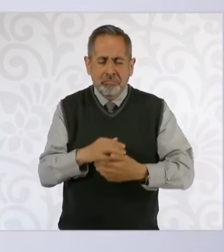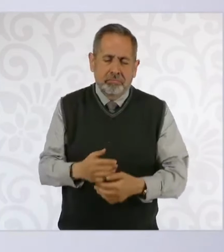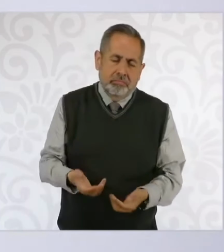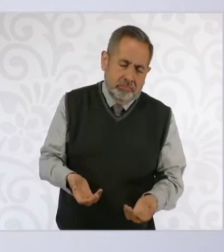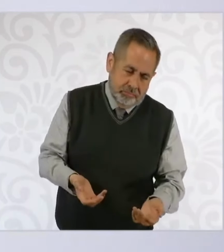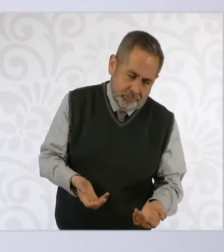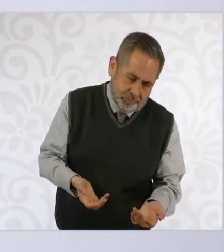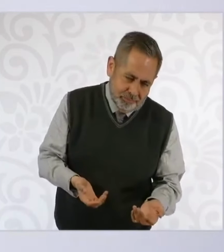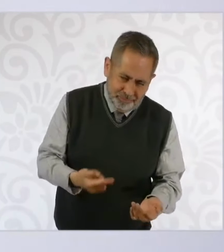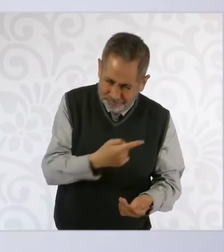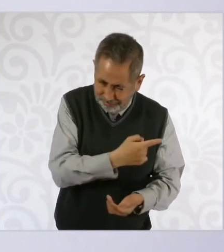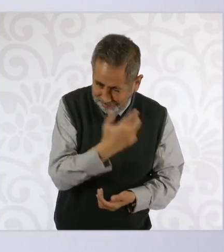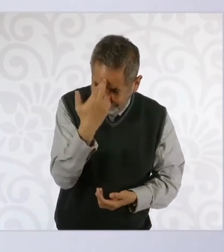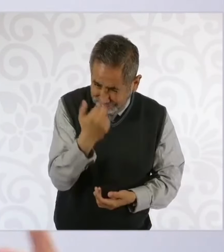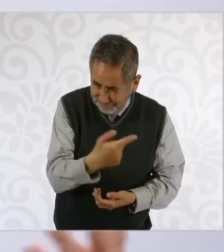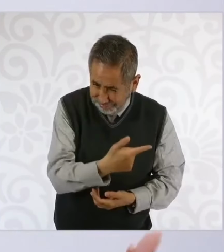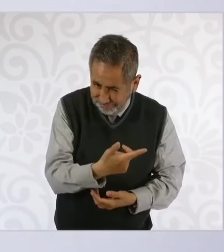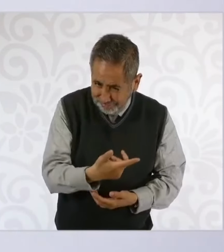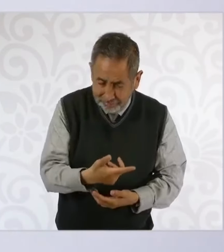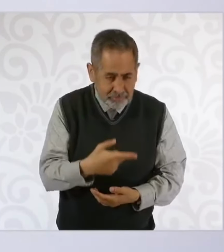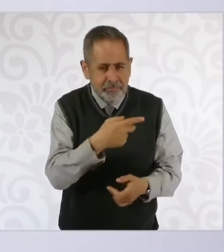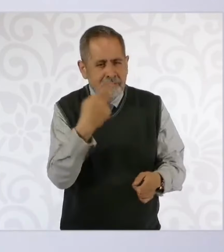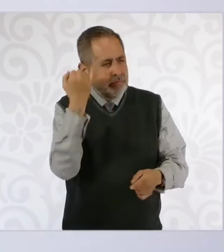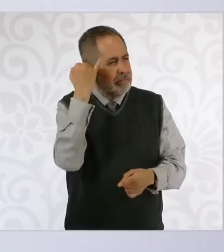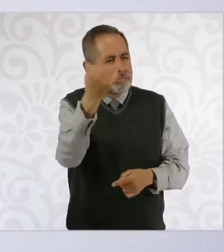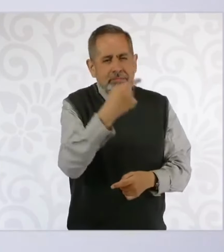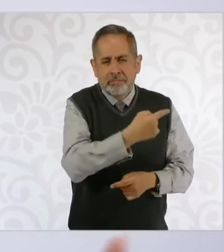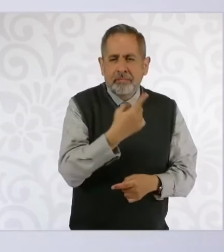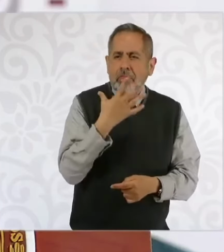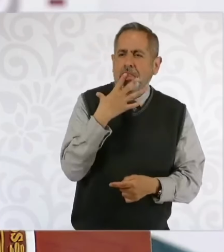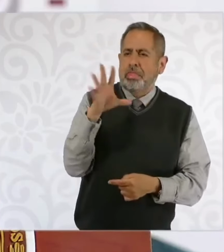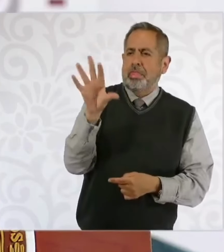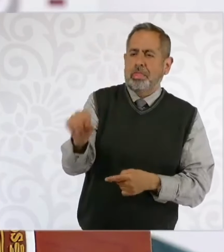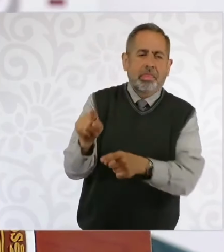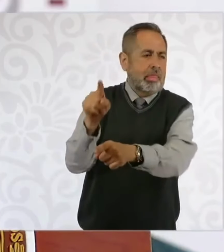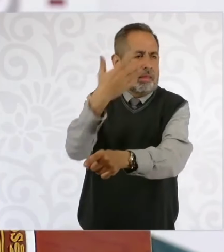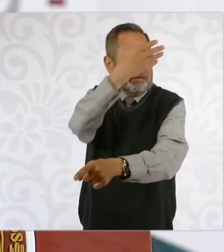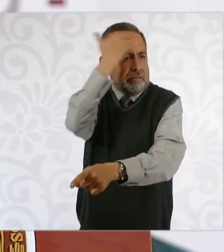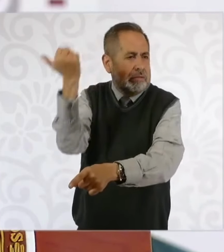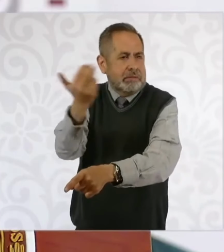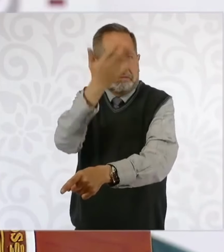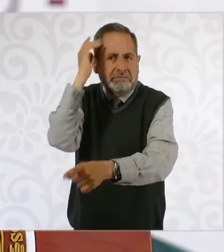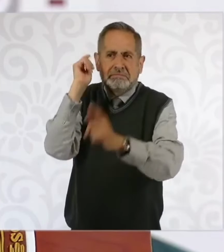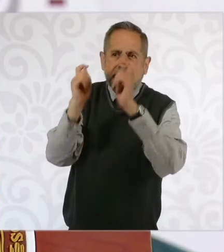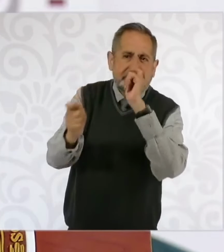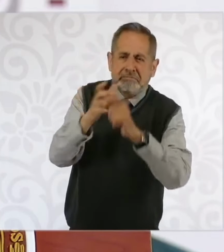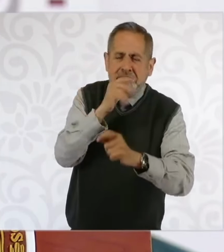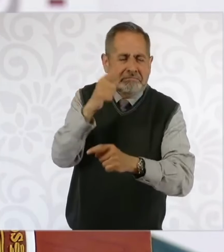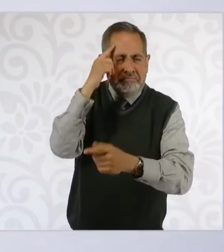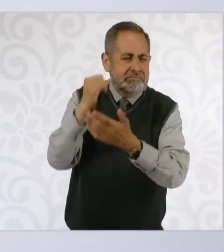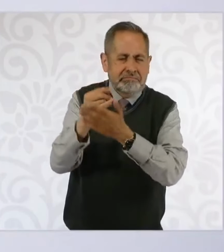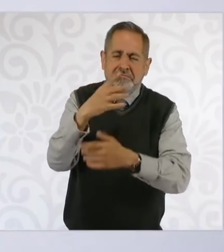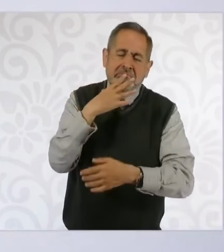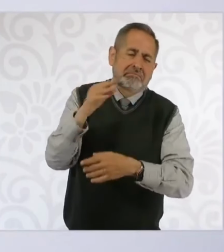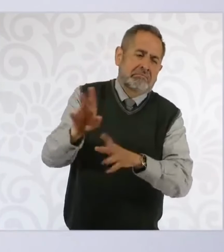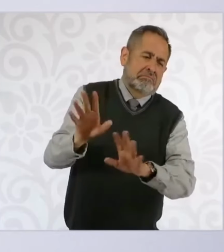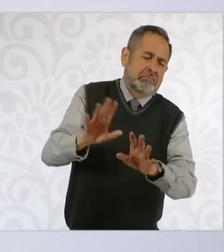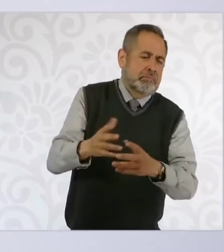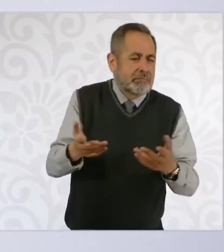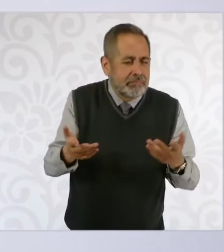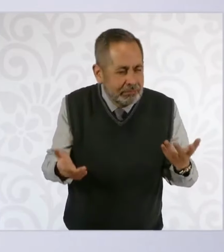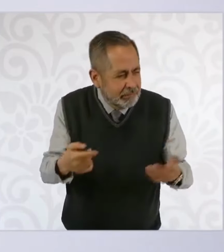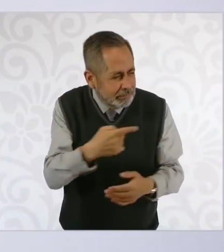Es uno de los argumentos. Es esta idea de nuevo de que el pueblo no tiene capacidad de decisión. Hace poco salió